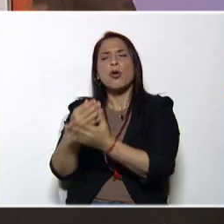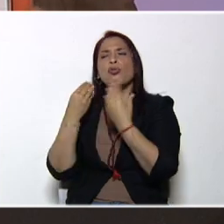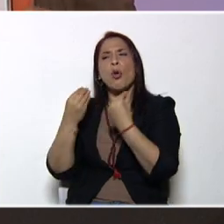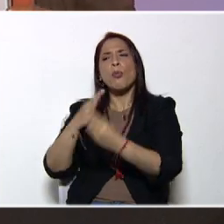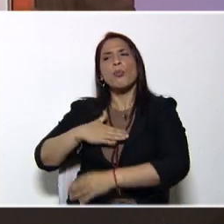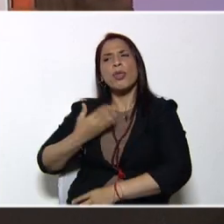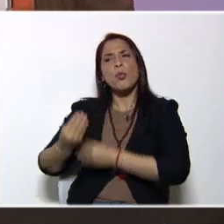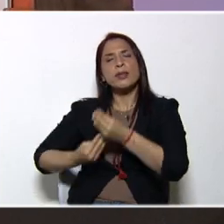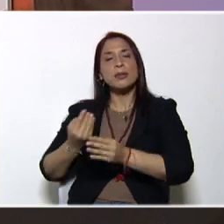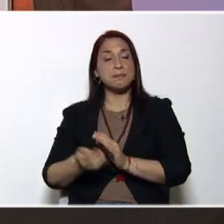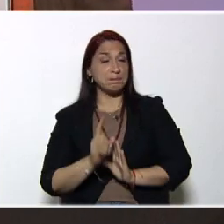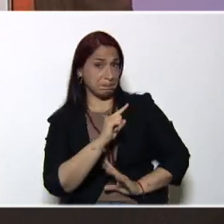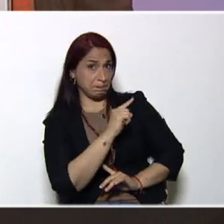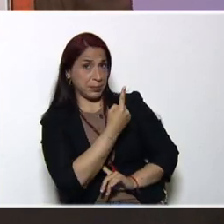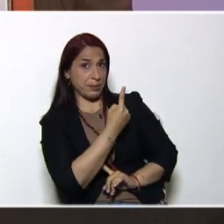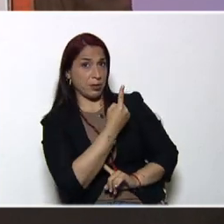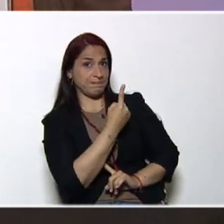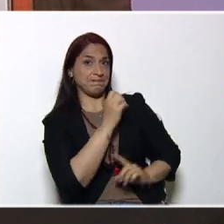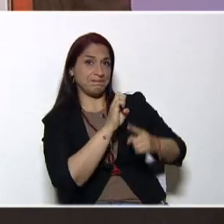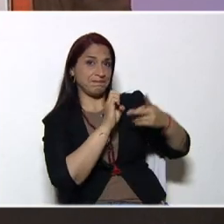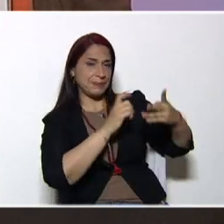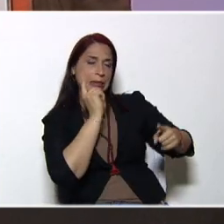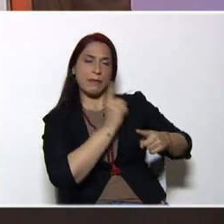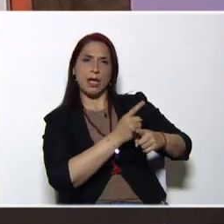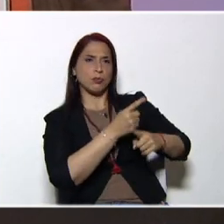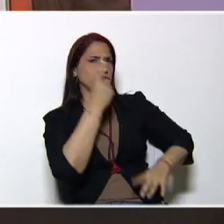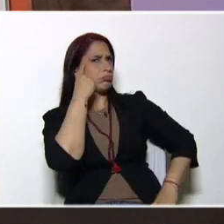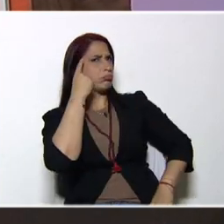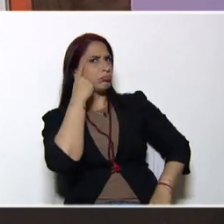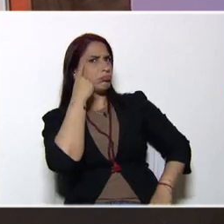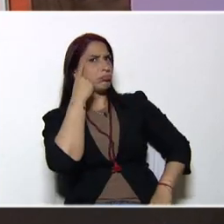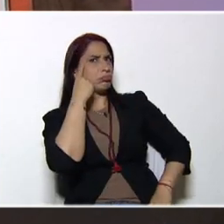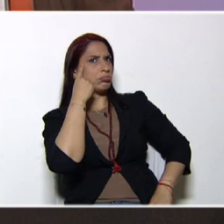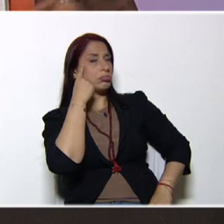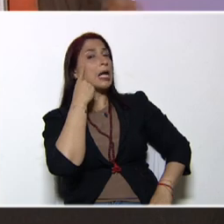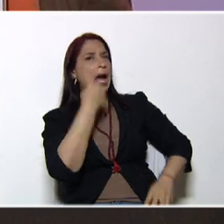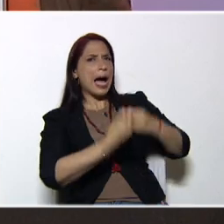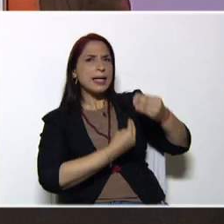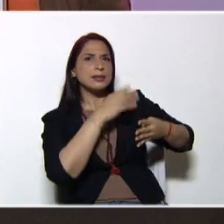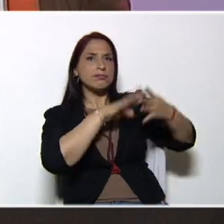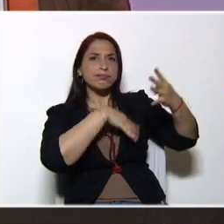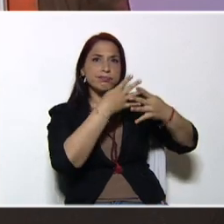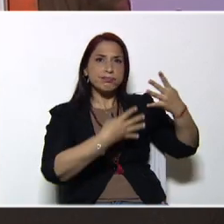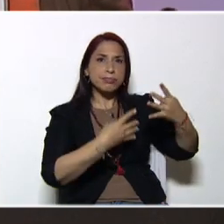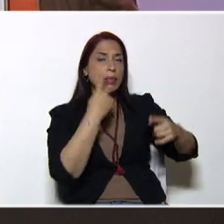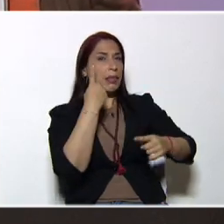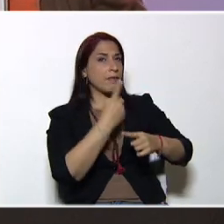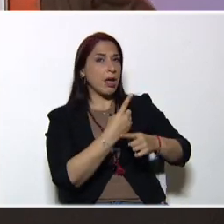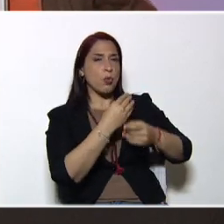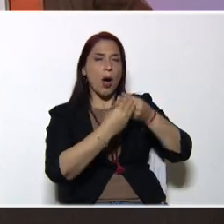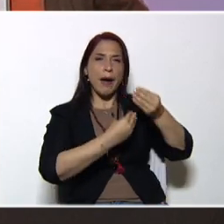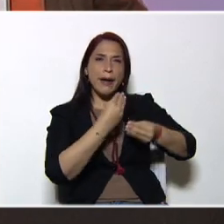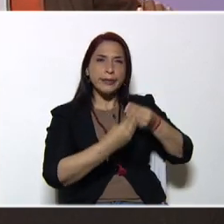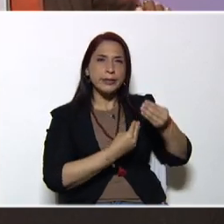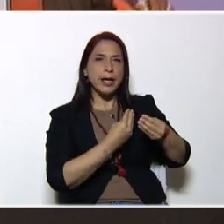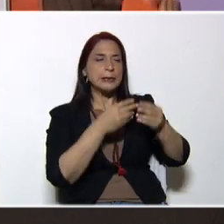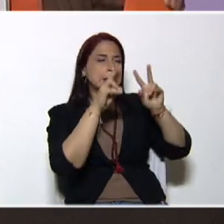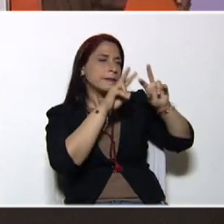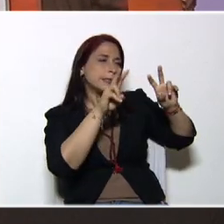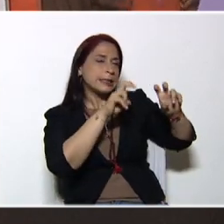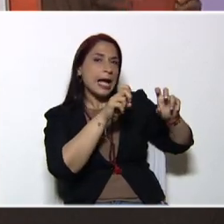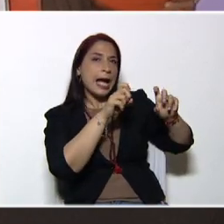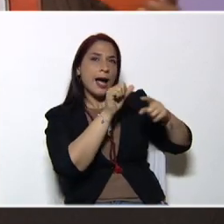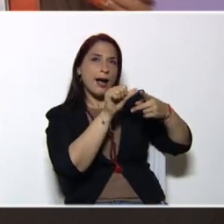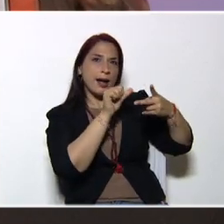podemos manejar? Primer elemento que debemos tener en cuenta para realizar nuestro diagrama. Tenemos que realizar el área donde